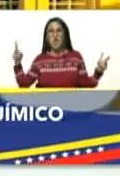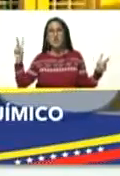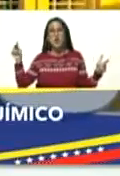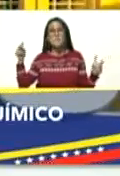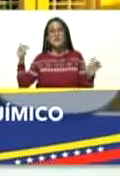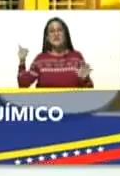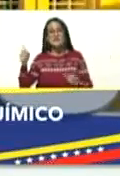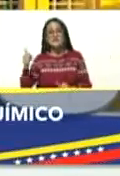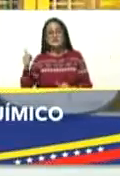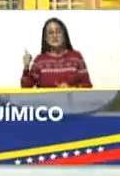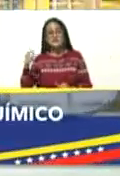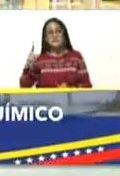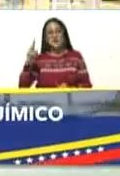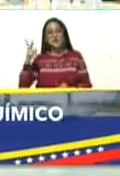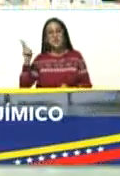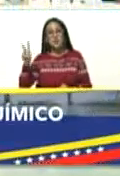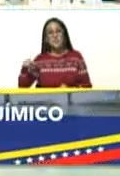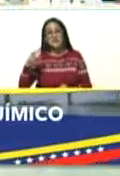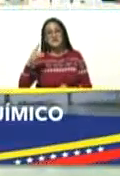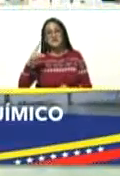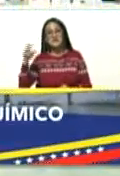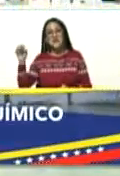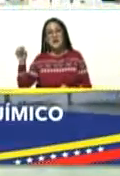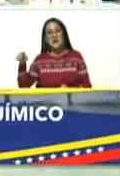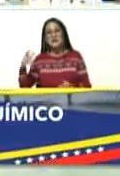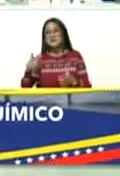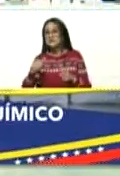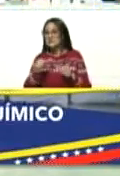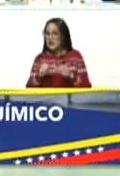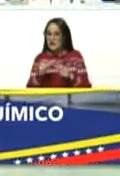2.100, 2.300. Y esto sigue